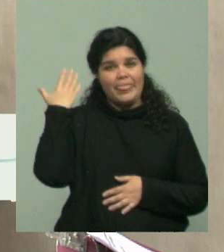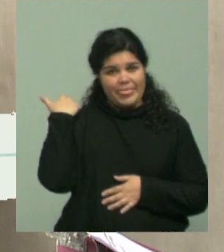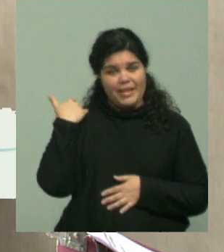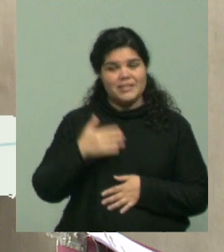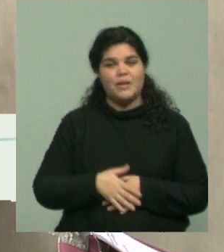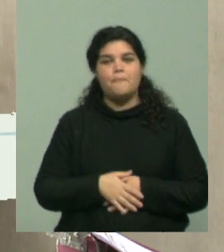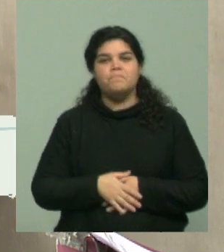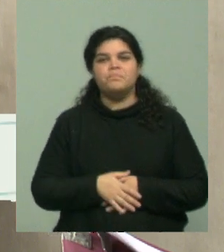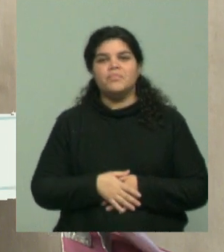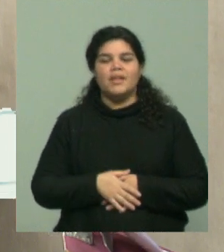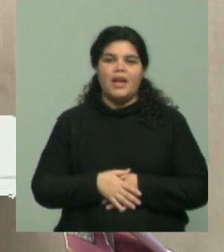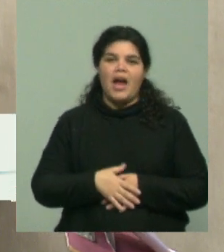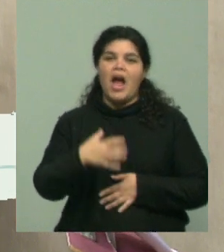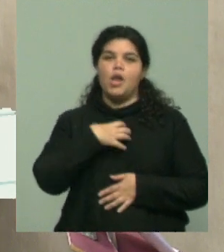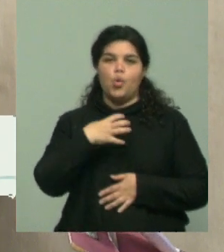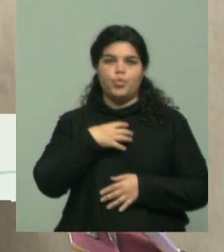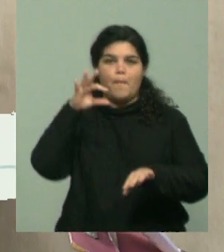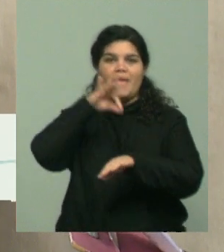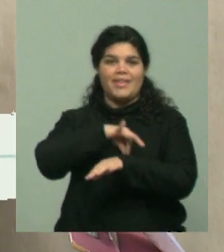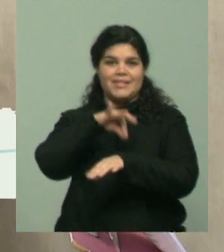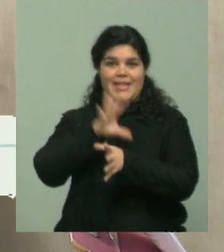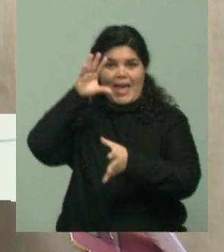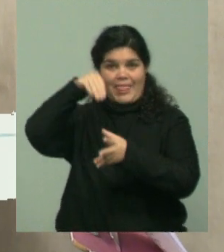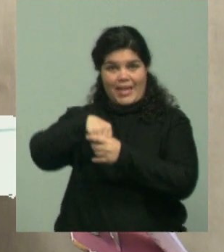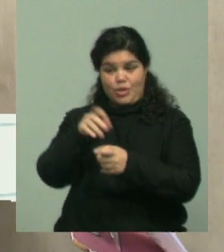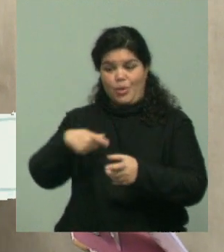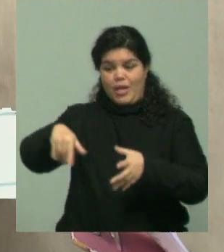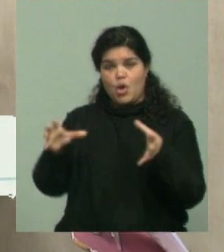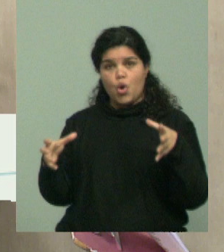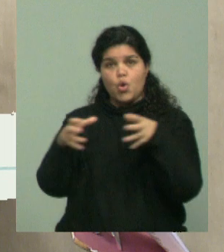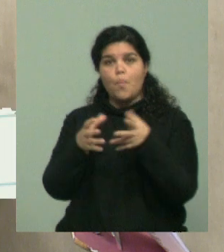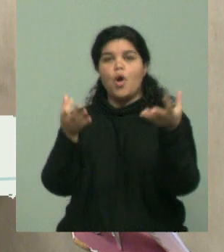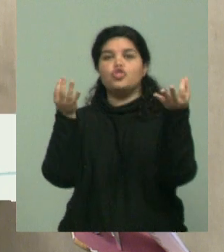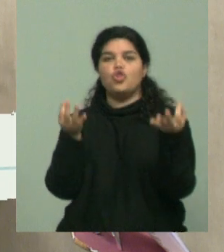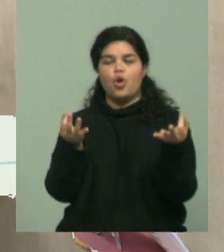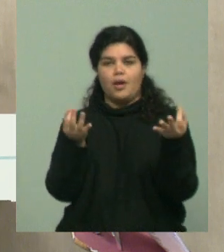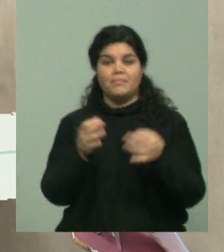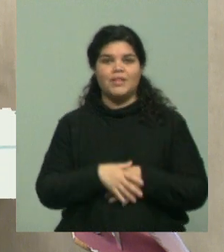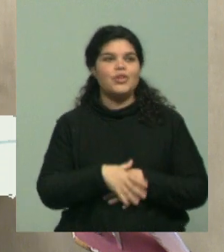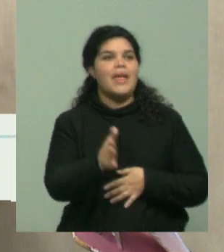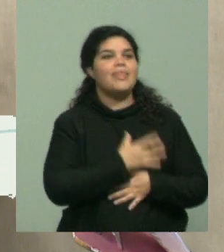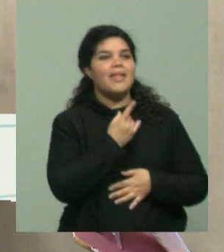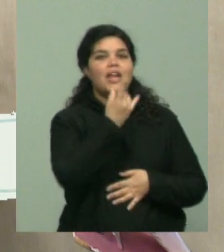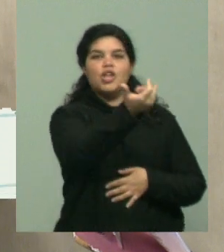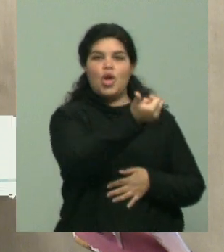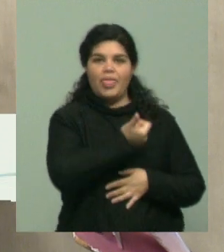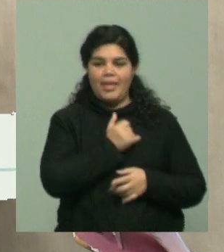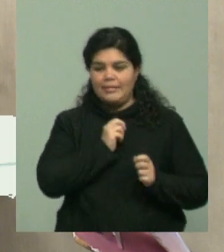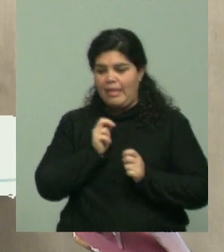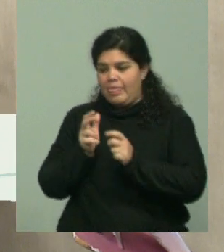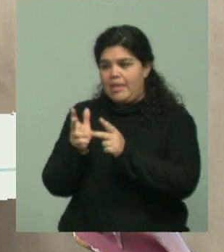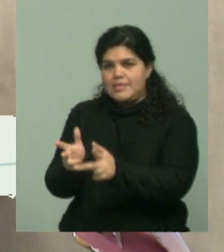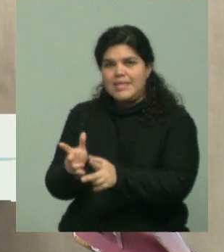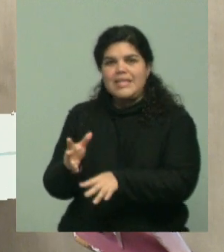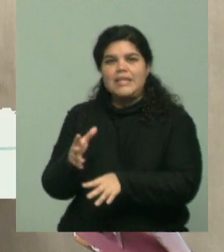de medicina. Uh-huh. Y los directores me decían, Roberto, decirle a los chicos que salud